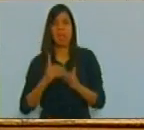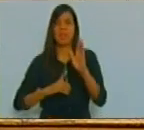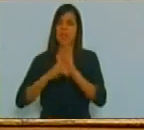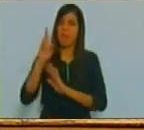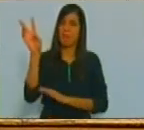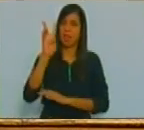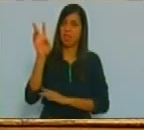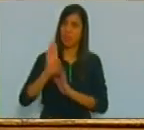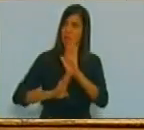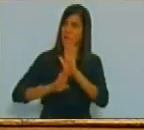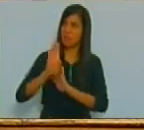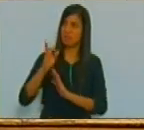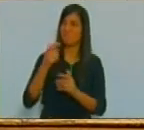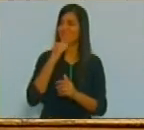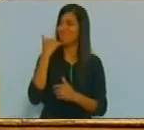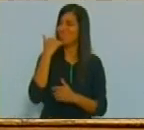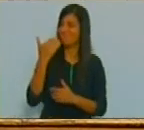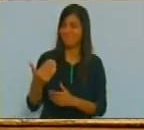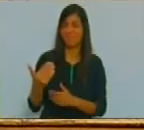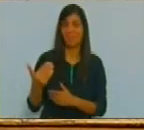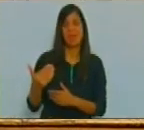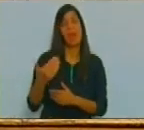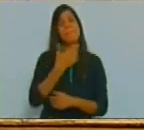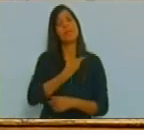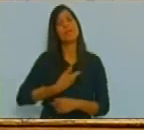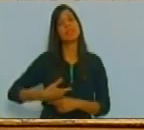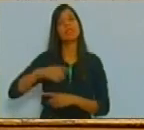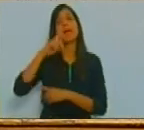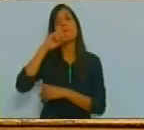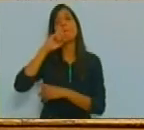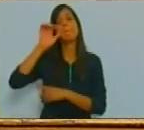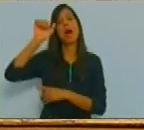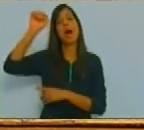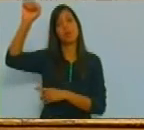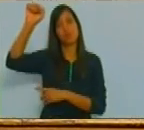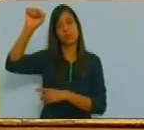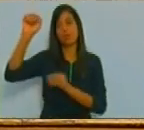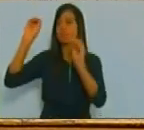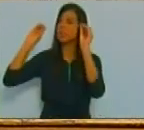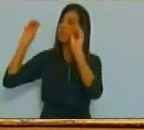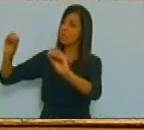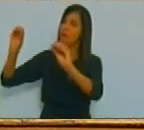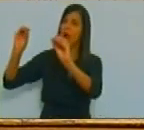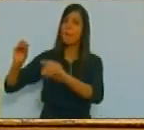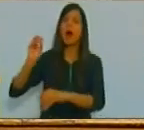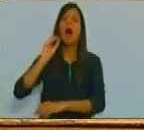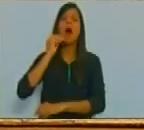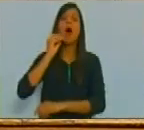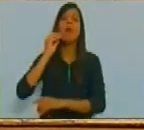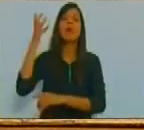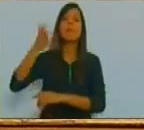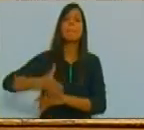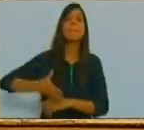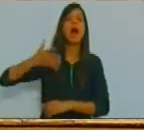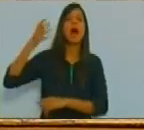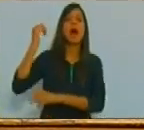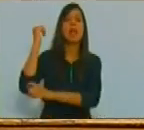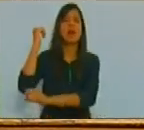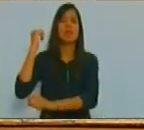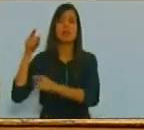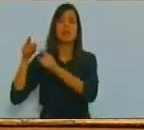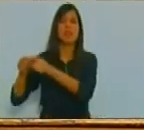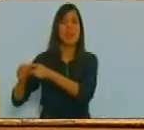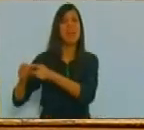venezuela el presidente maduro les ha tendido una mano a los jóvenes que han pasado por la violencia